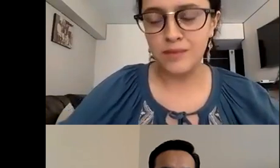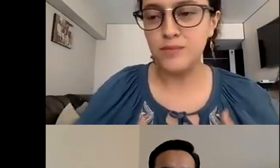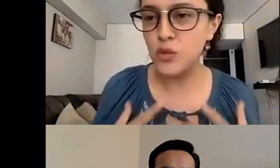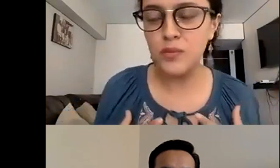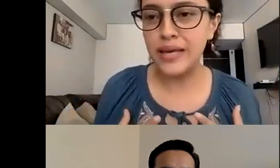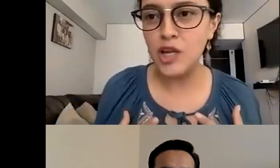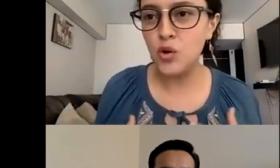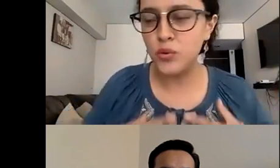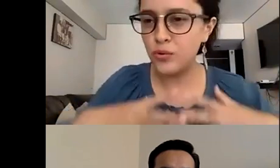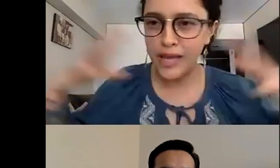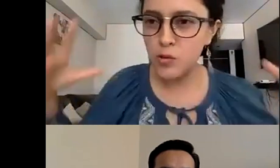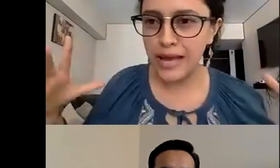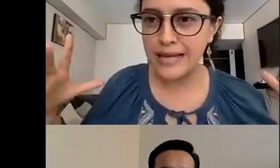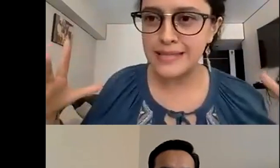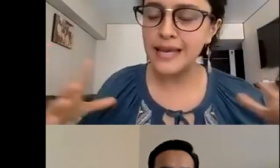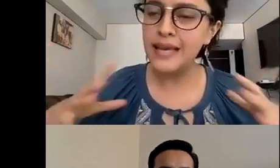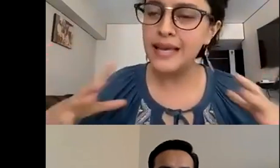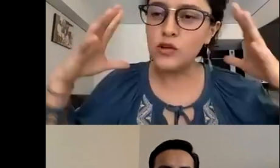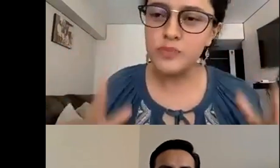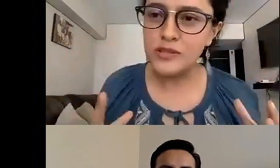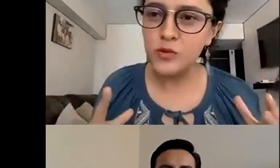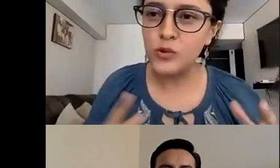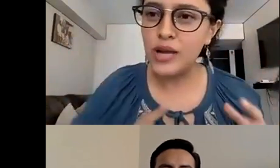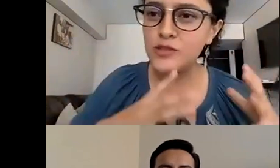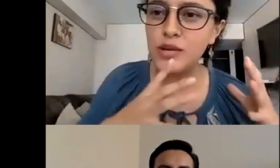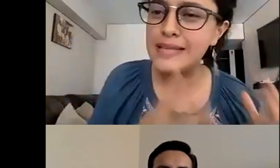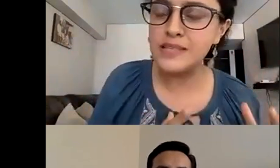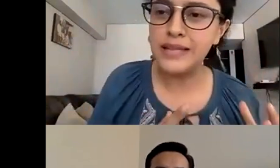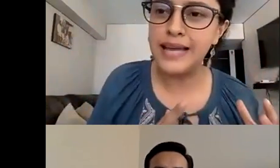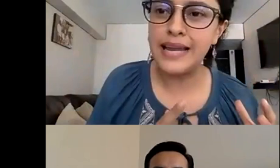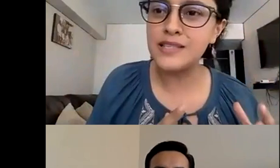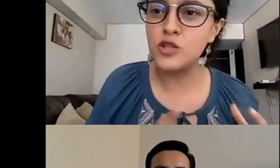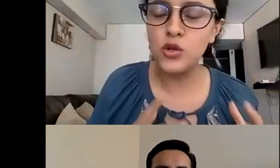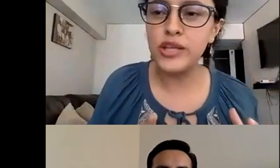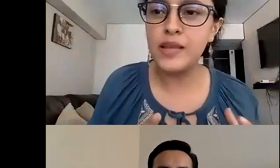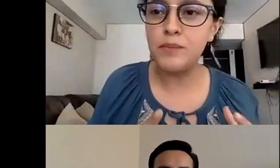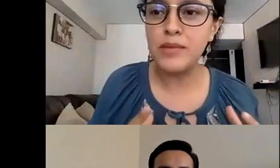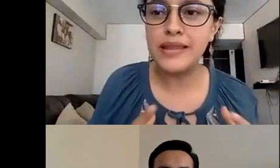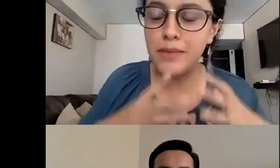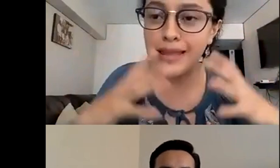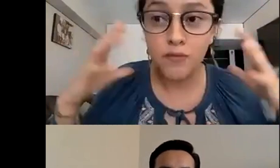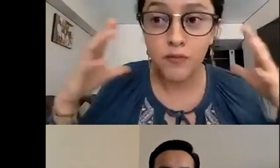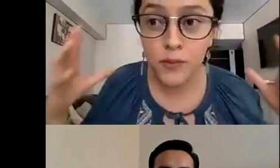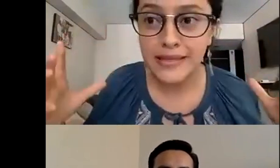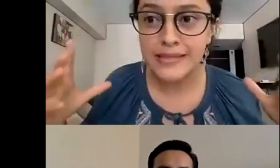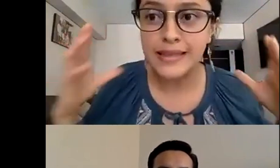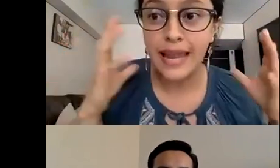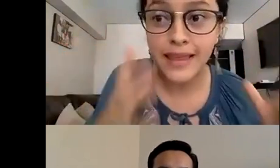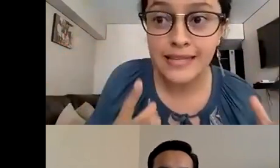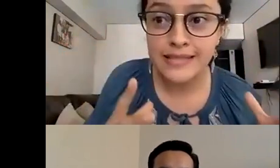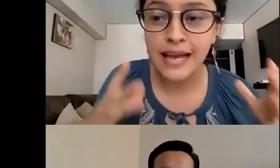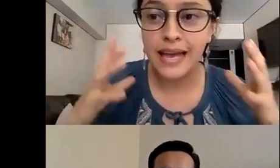alternativa. Yo me imagino como en una casa, los espacios culturales son esas ventanas donde te permiten ver de forma